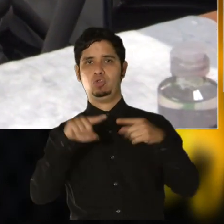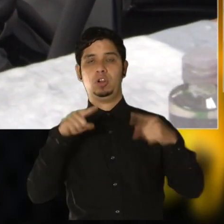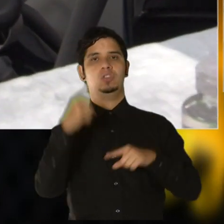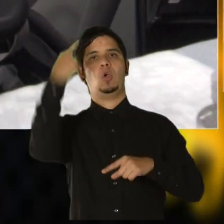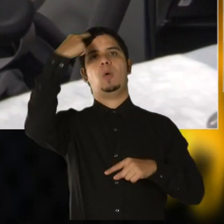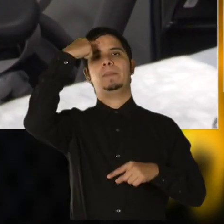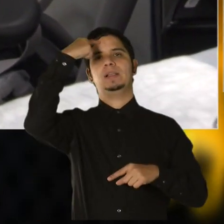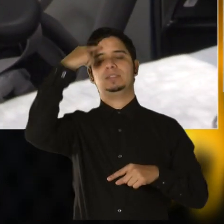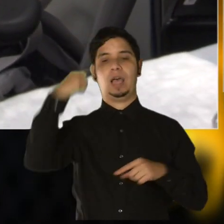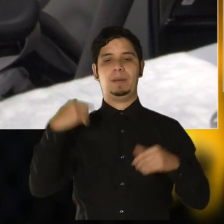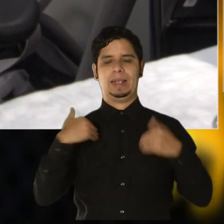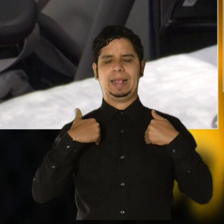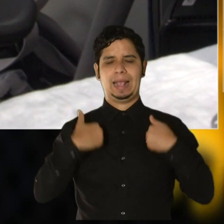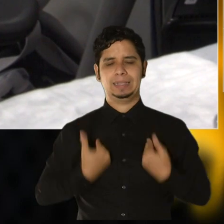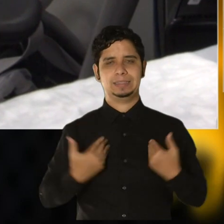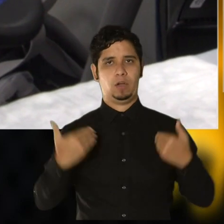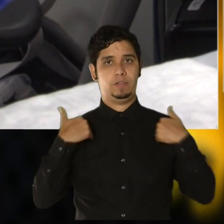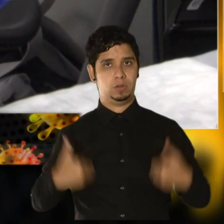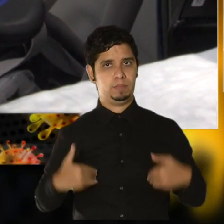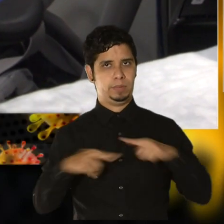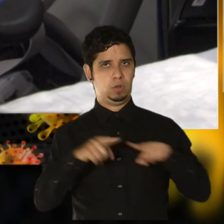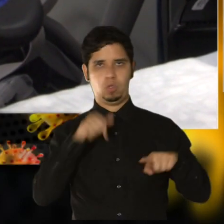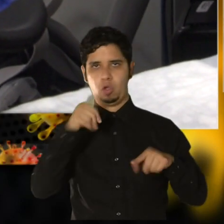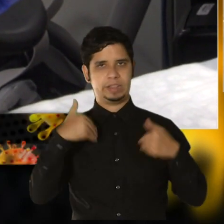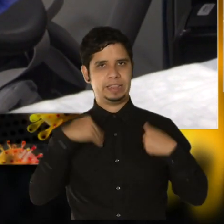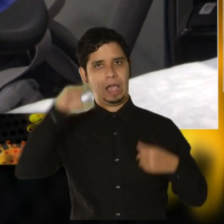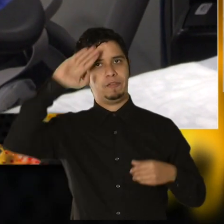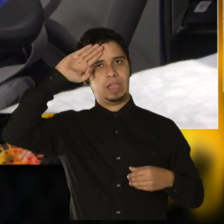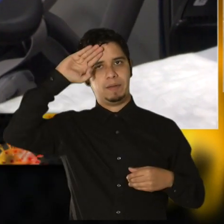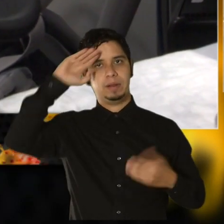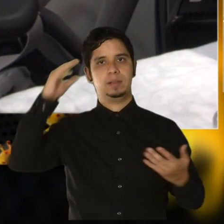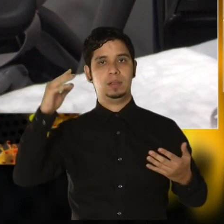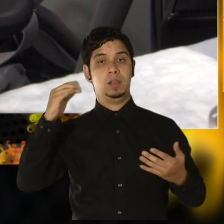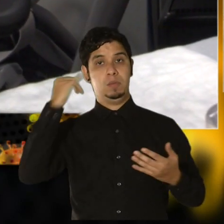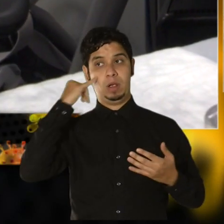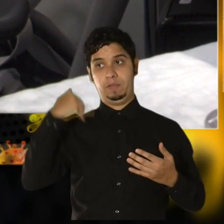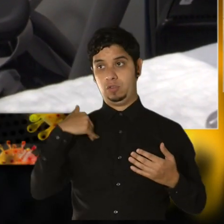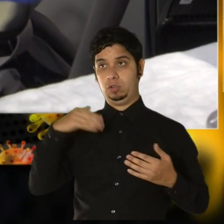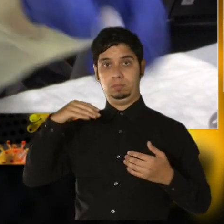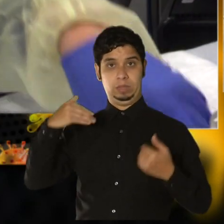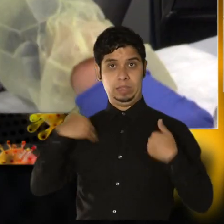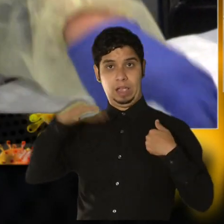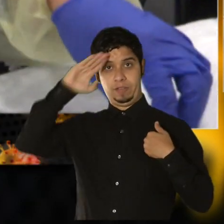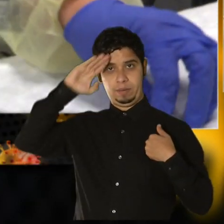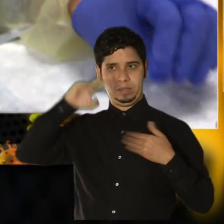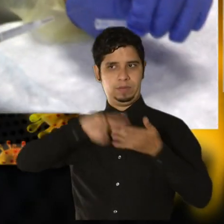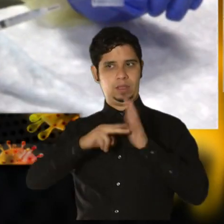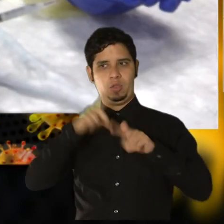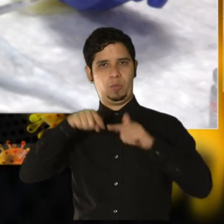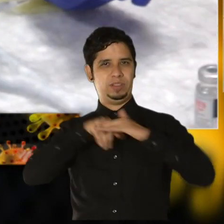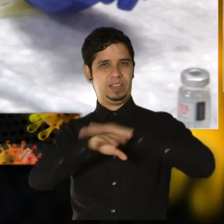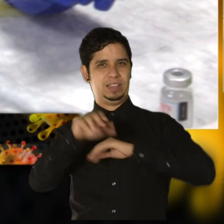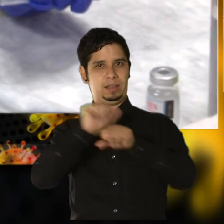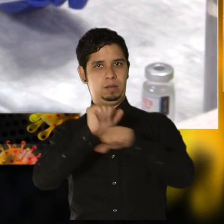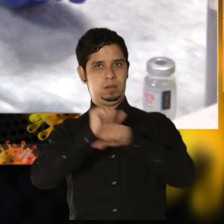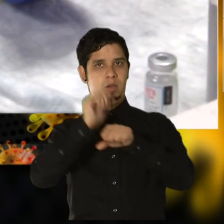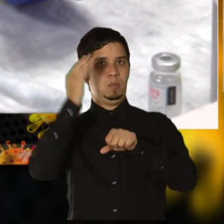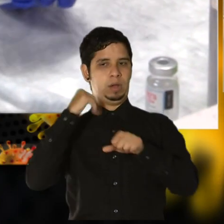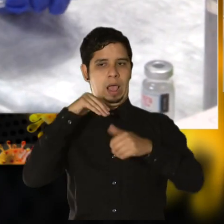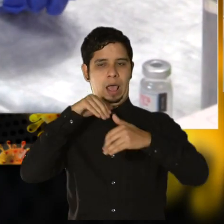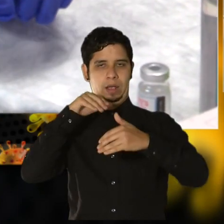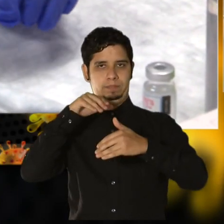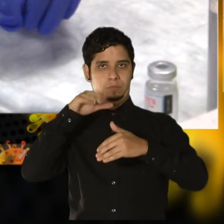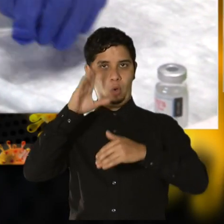físico que podía tener, pero yo no presentaba fiebre. Porque si no, no me dejaban entrar a trabajar. Porque en el trabajo pues teníamos un protocolo de